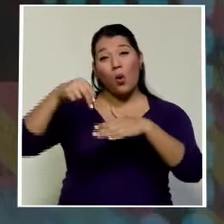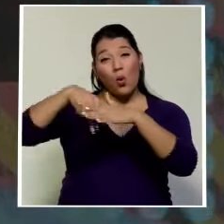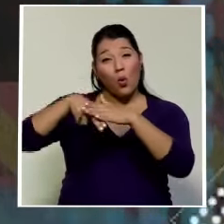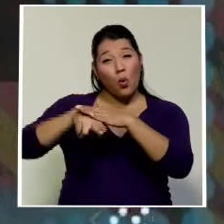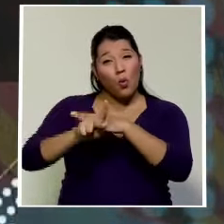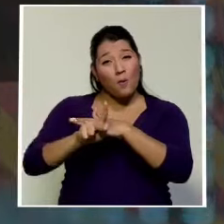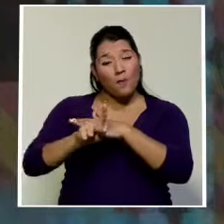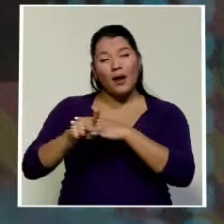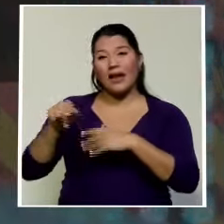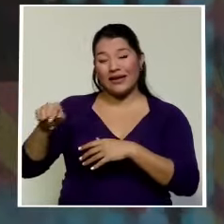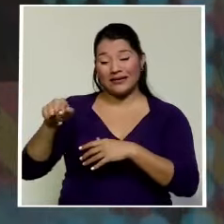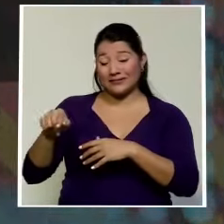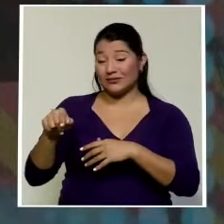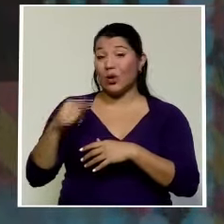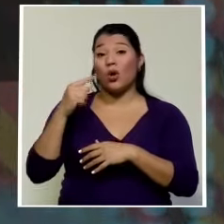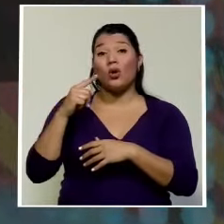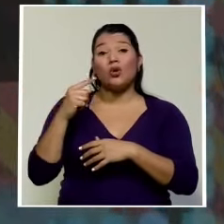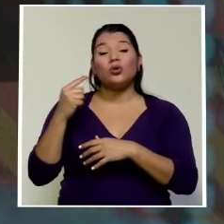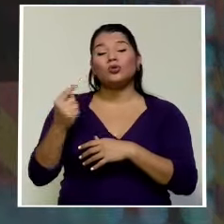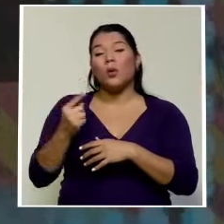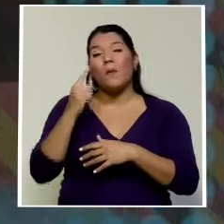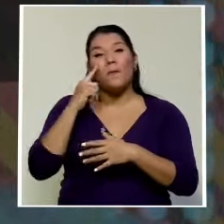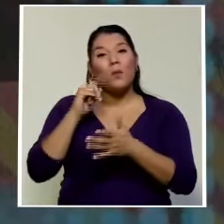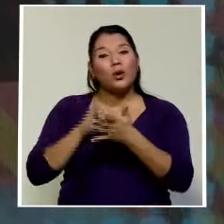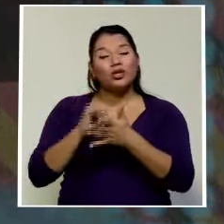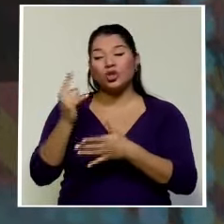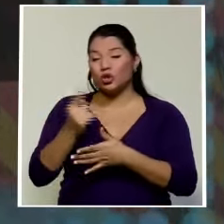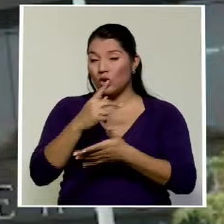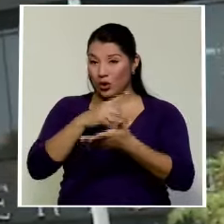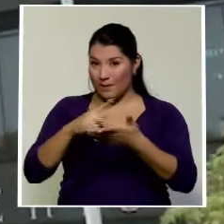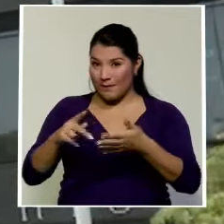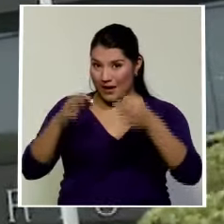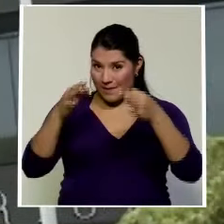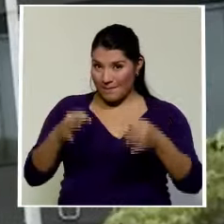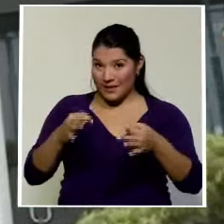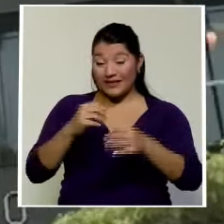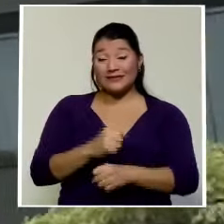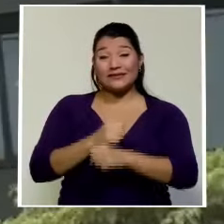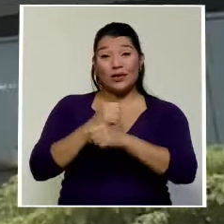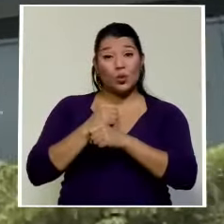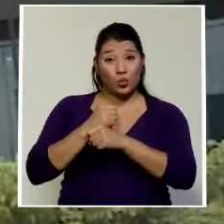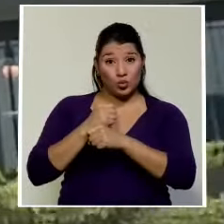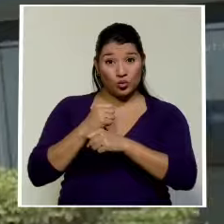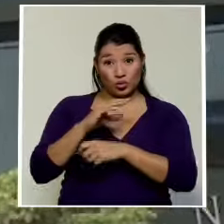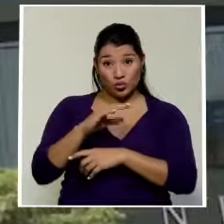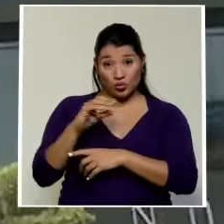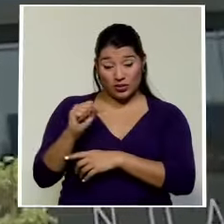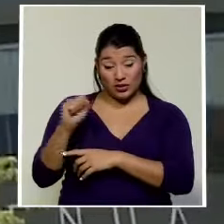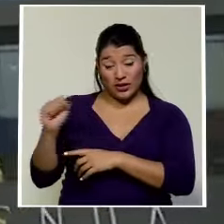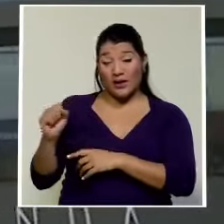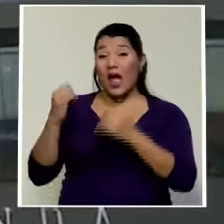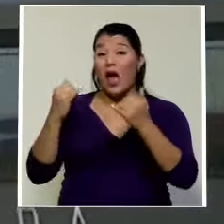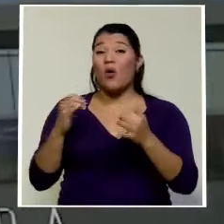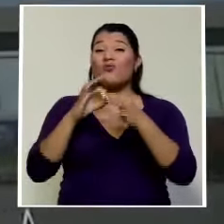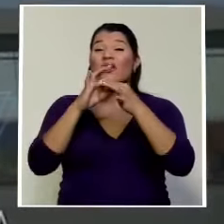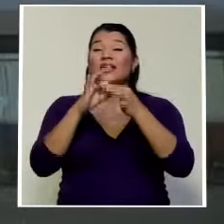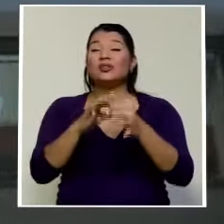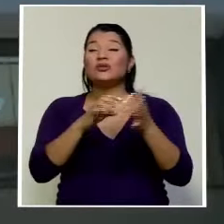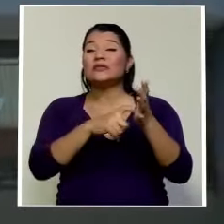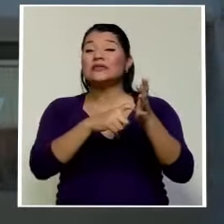todos cuentan con el 100% de la seguridad social. Sobre la deuda con el fisco del 2009,